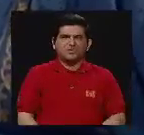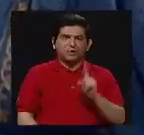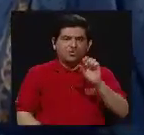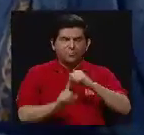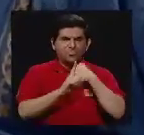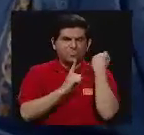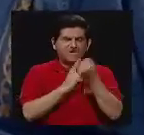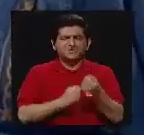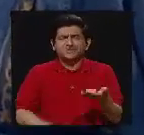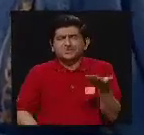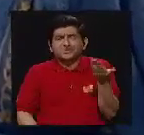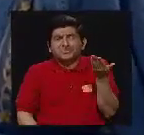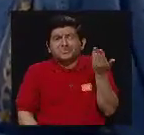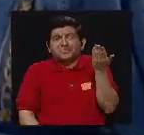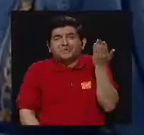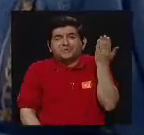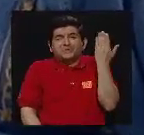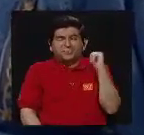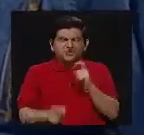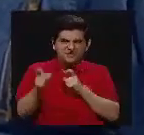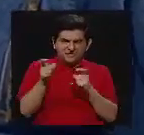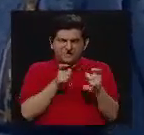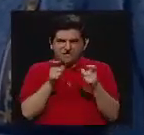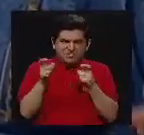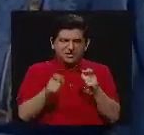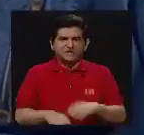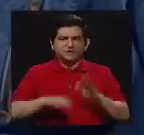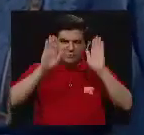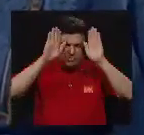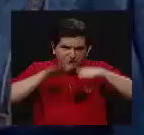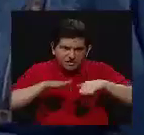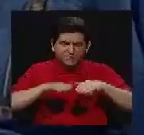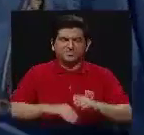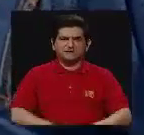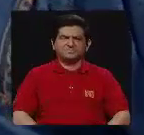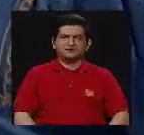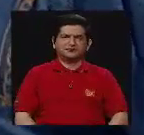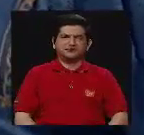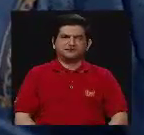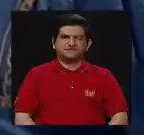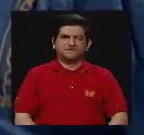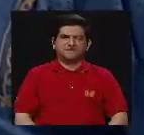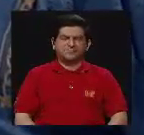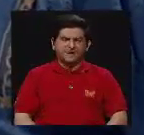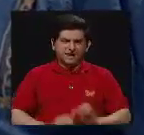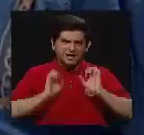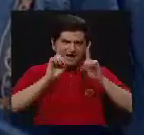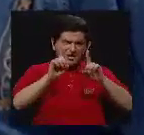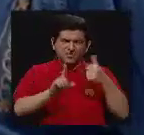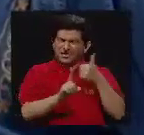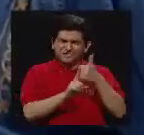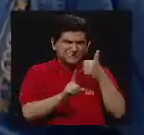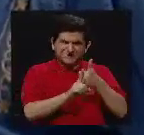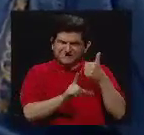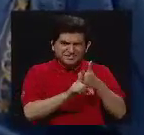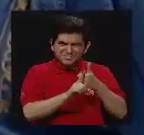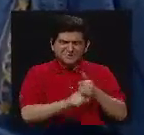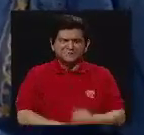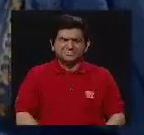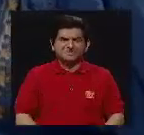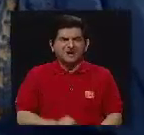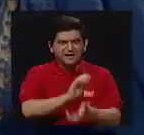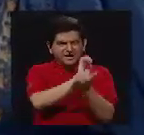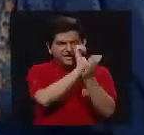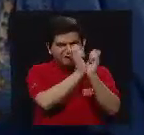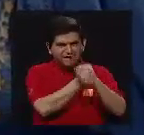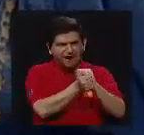una condición ancestral de dominación y de sumisión. La educación creo que por sí misma